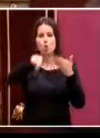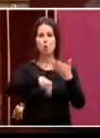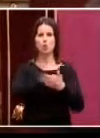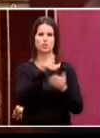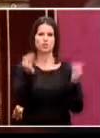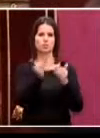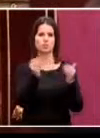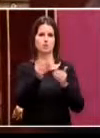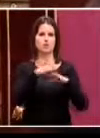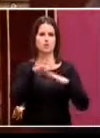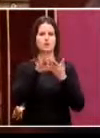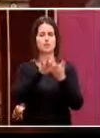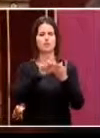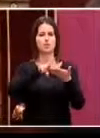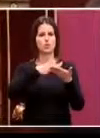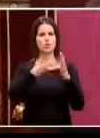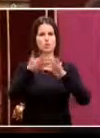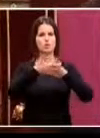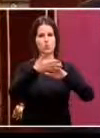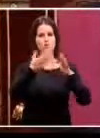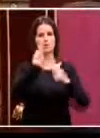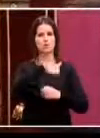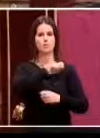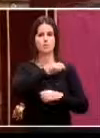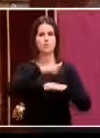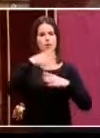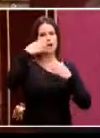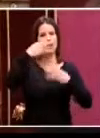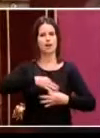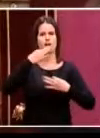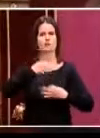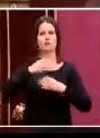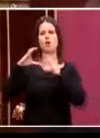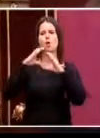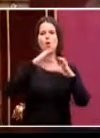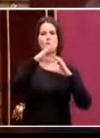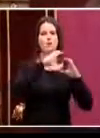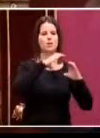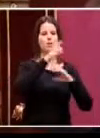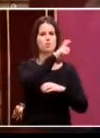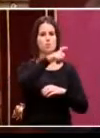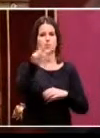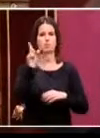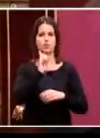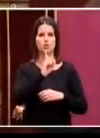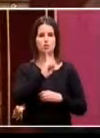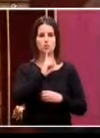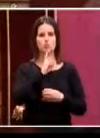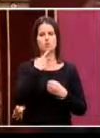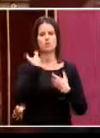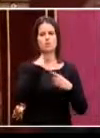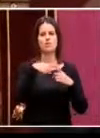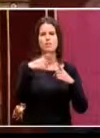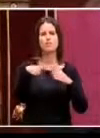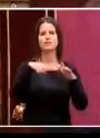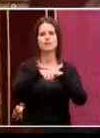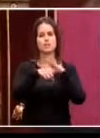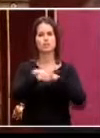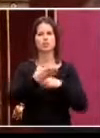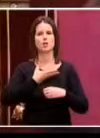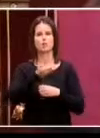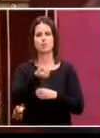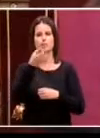contrato menor del Servicio de Intérprete de Lengua de Signos Español para garantizar la comunicación de las personas con discapacidad auditiva en las diferentes gestiones